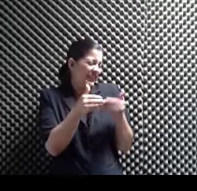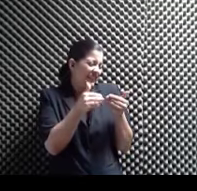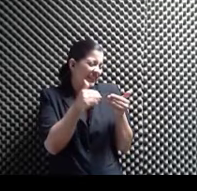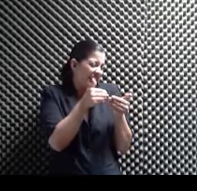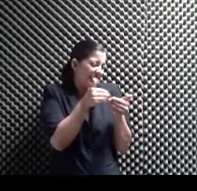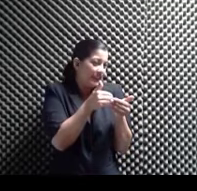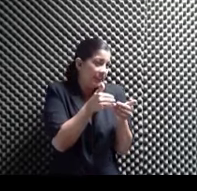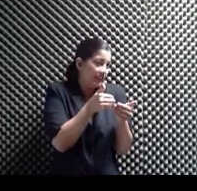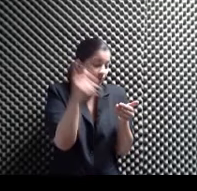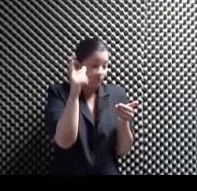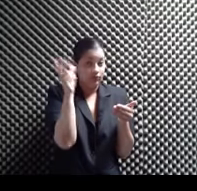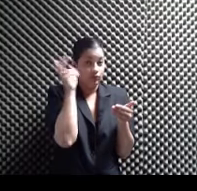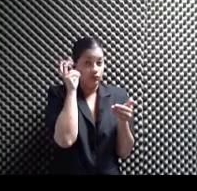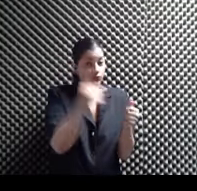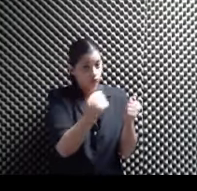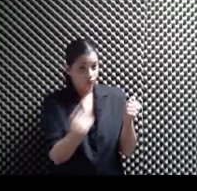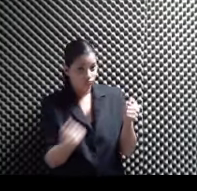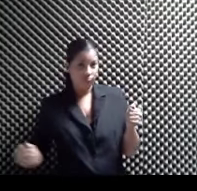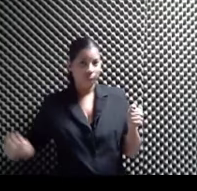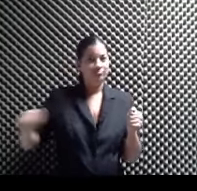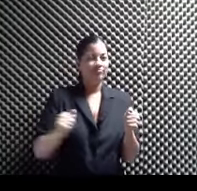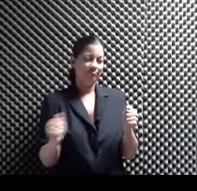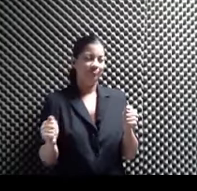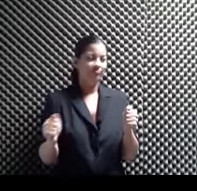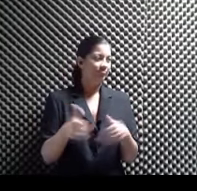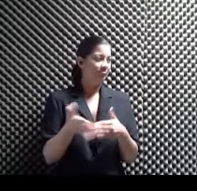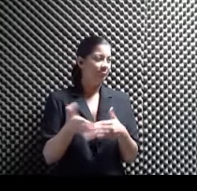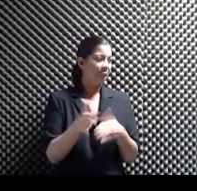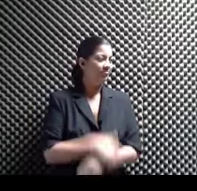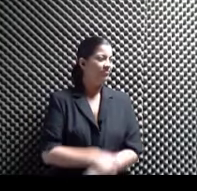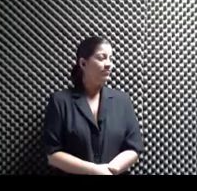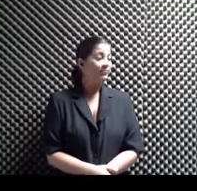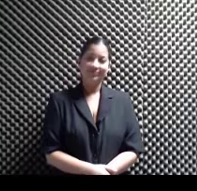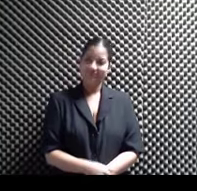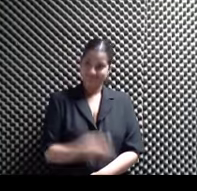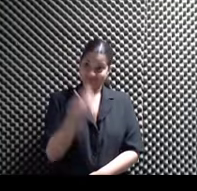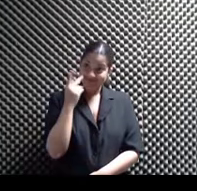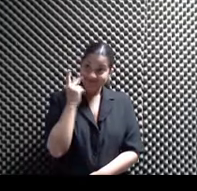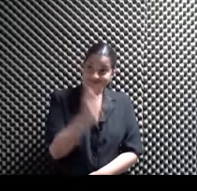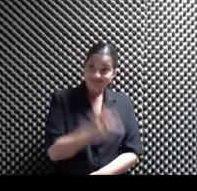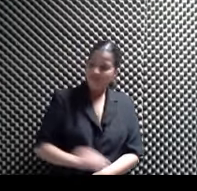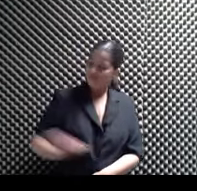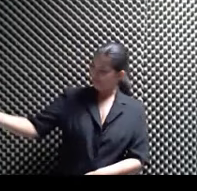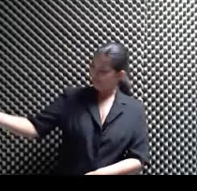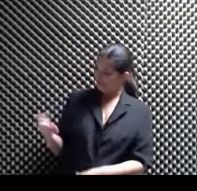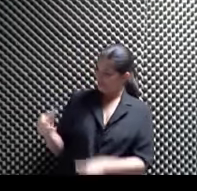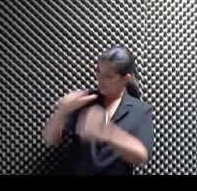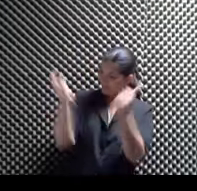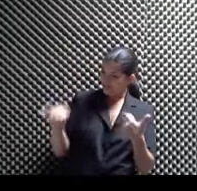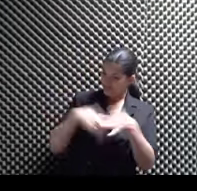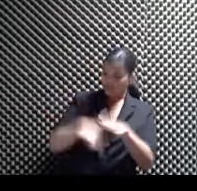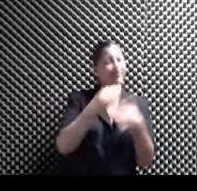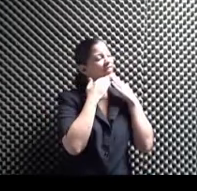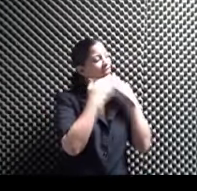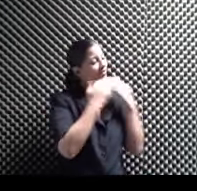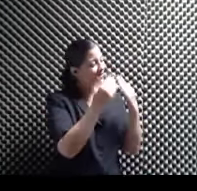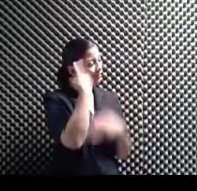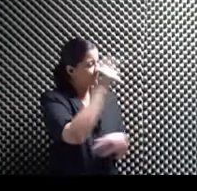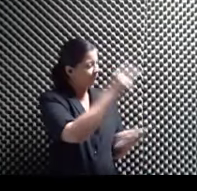transporta, ¿verdad? Te transporta a esa influencia, seguro ¿Viste? Bienvenida a este fusión más Gracias Gracias por la invitación